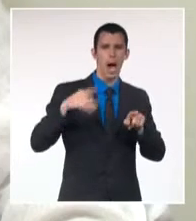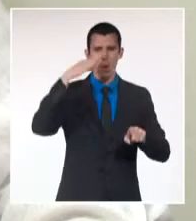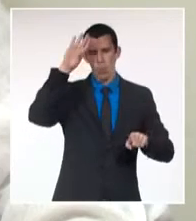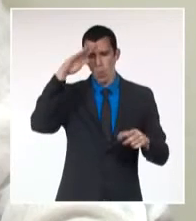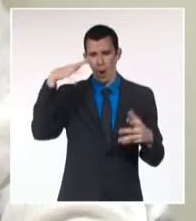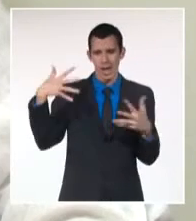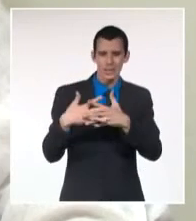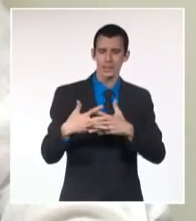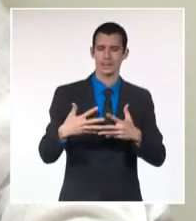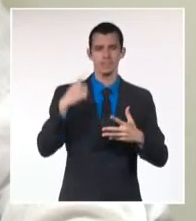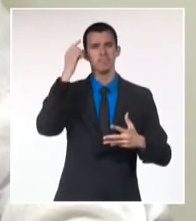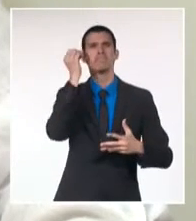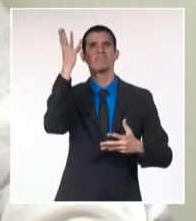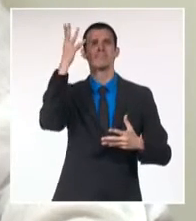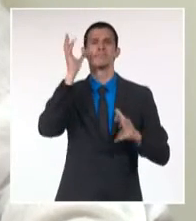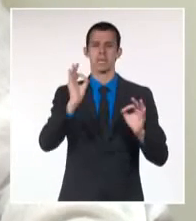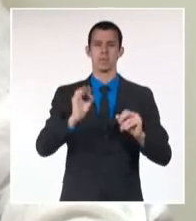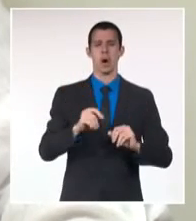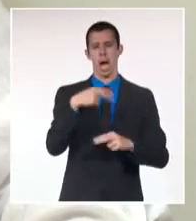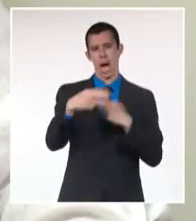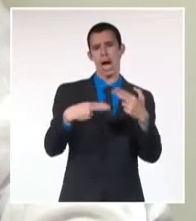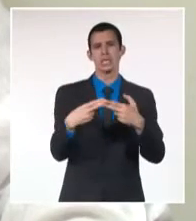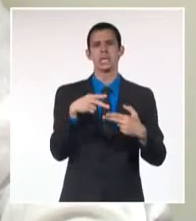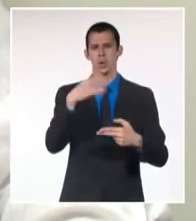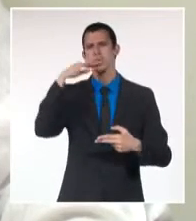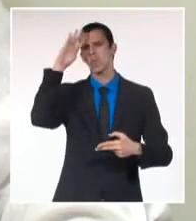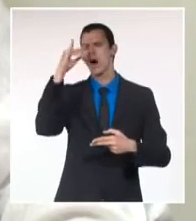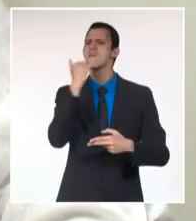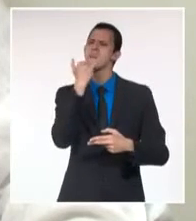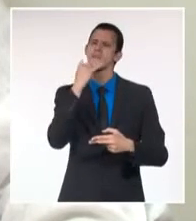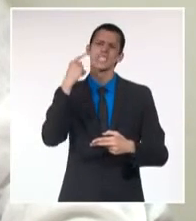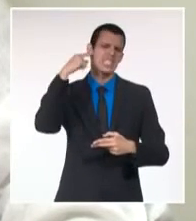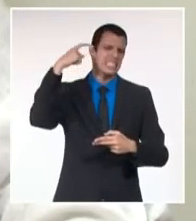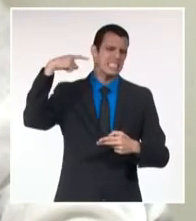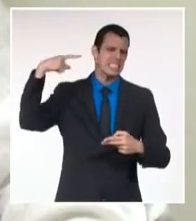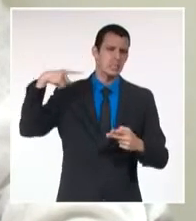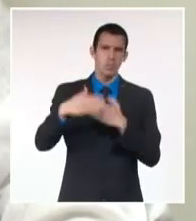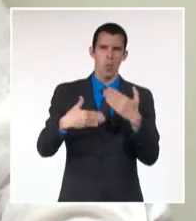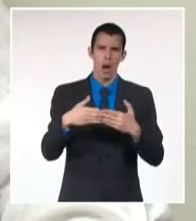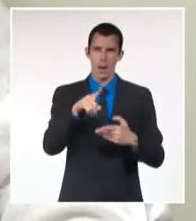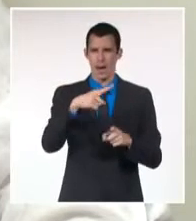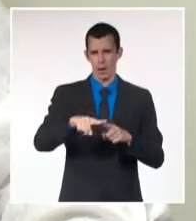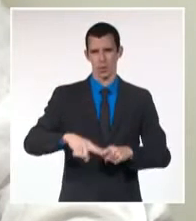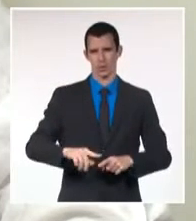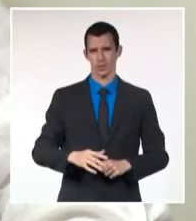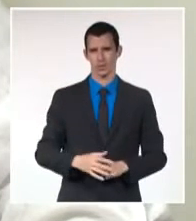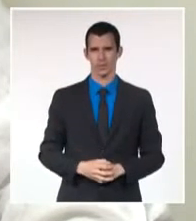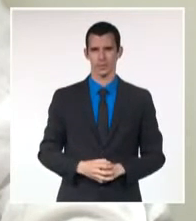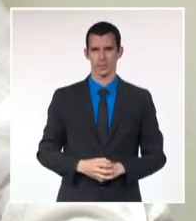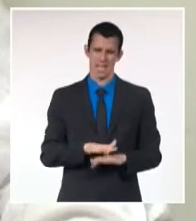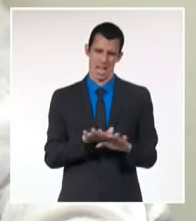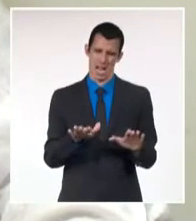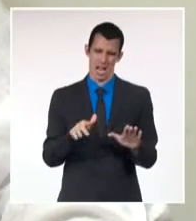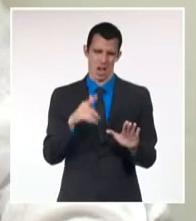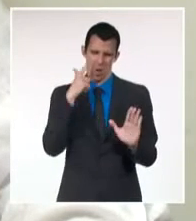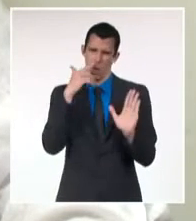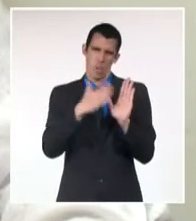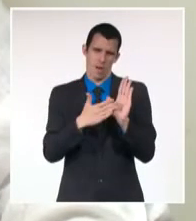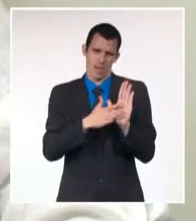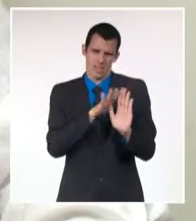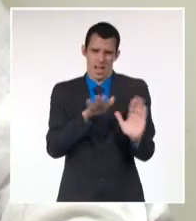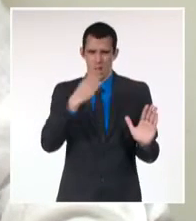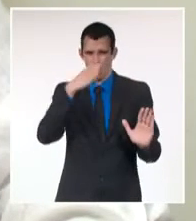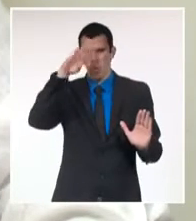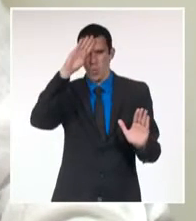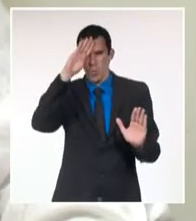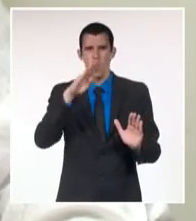un futuro, como ya sucedió en el pasado, en que Estados Unidos diga que no tiene elementos para mantener a Cuba en esa lista.